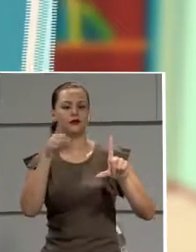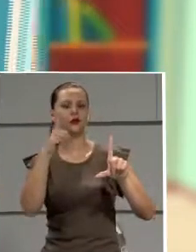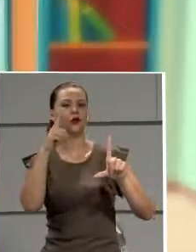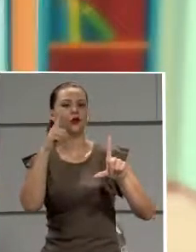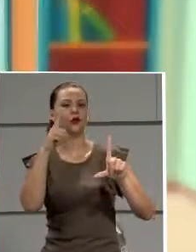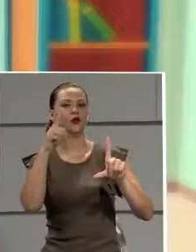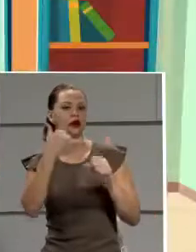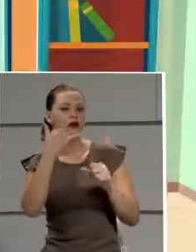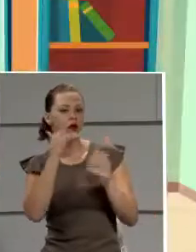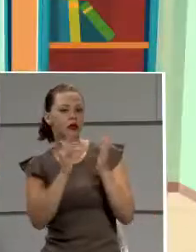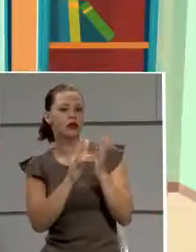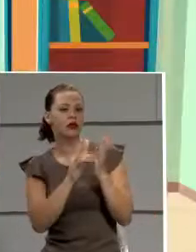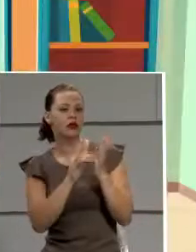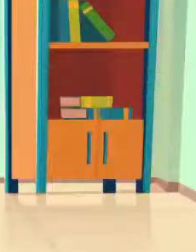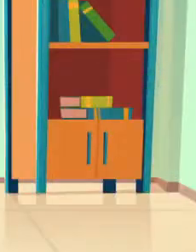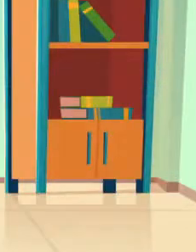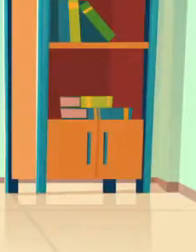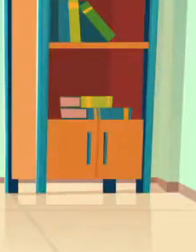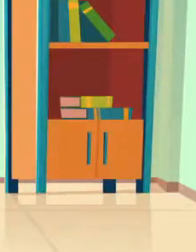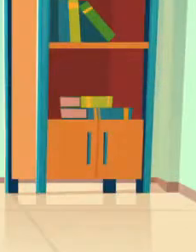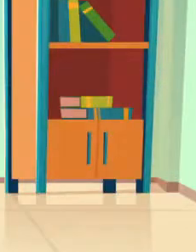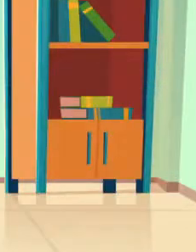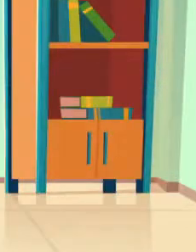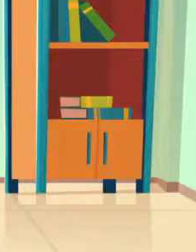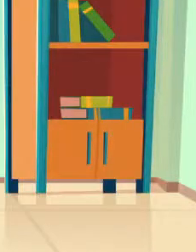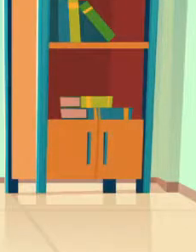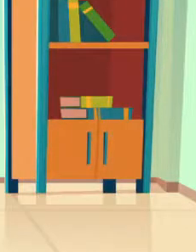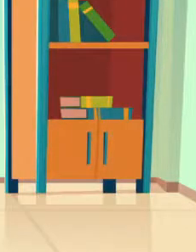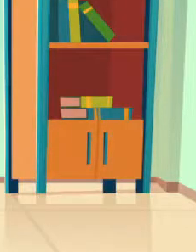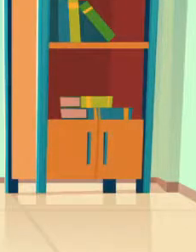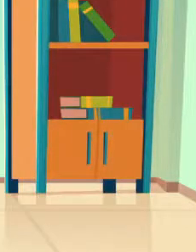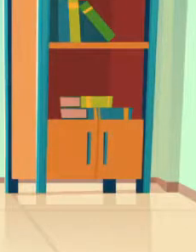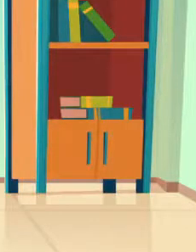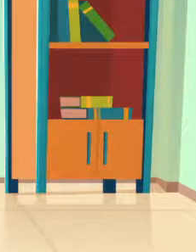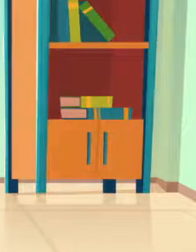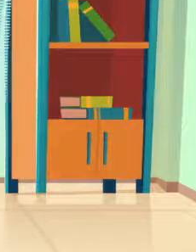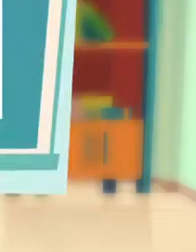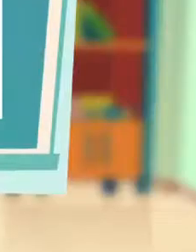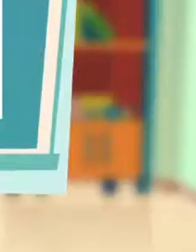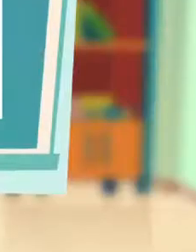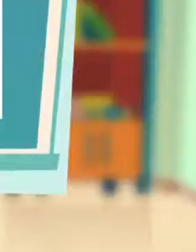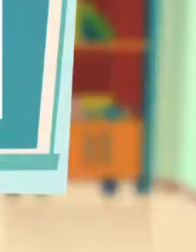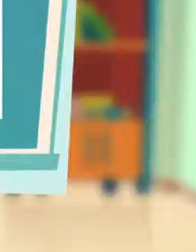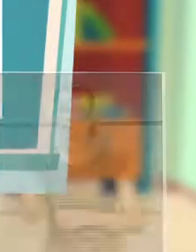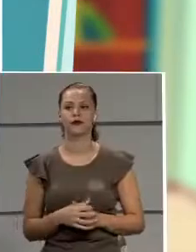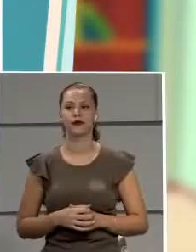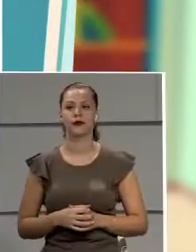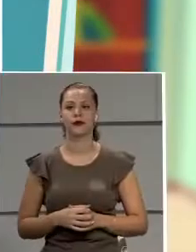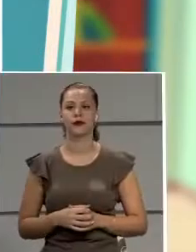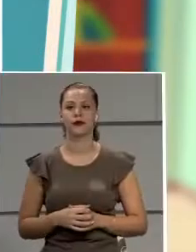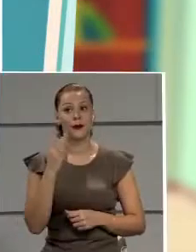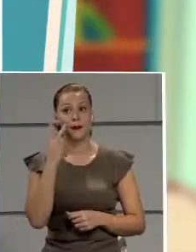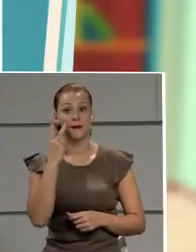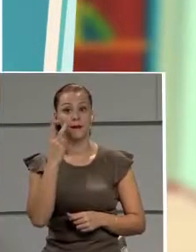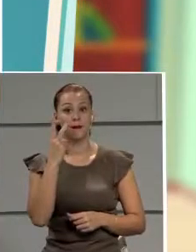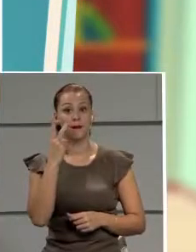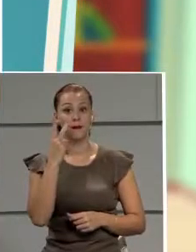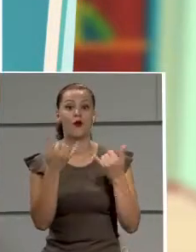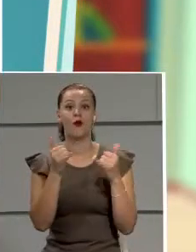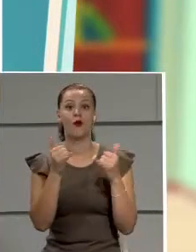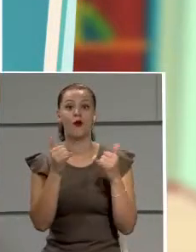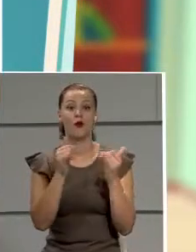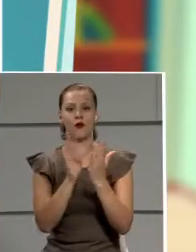lo vamos a utilizar el día de hoy. Perfecto, entonces para que vayan buscando la aplicación y es para que vean, esos son los juegos que vamos